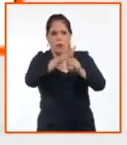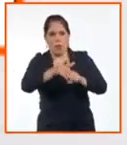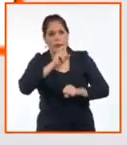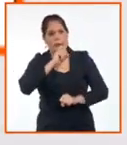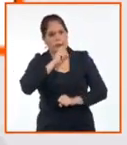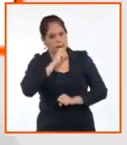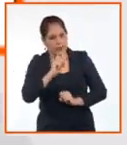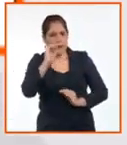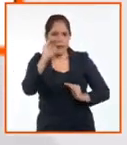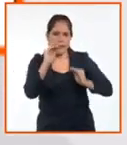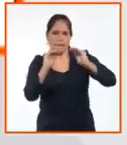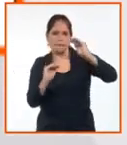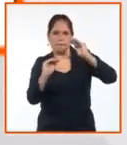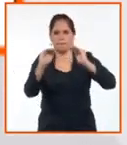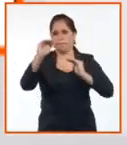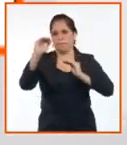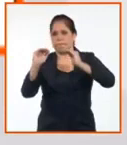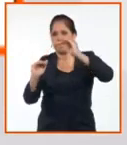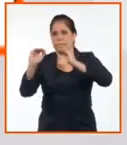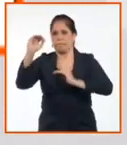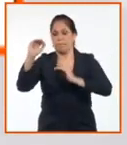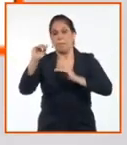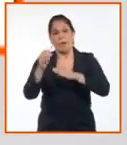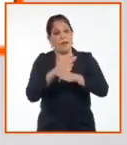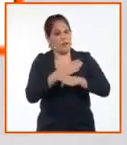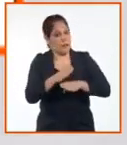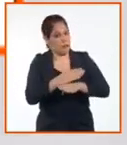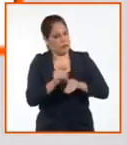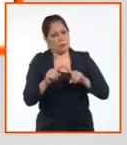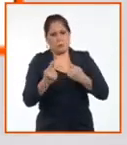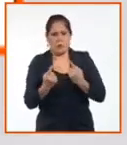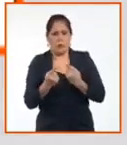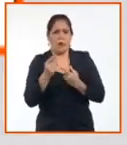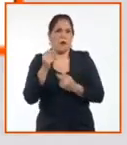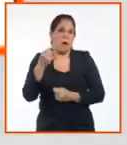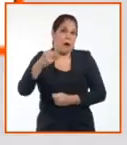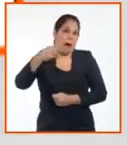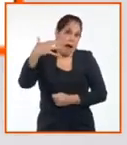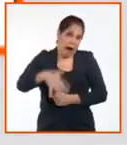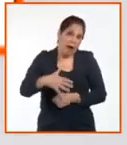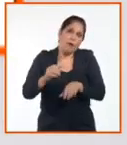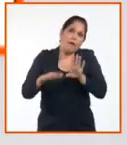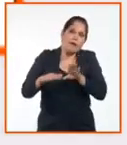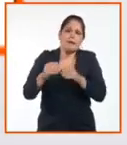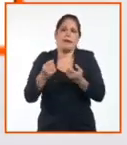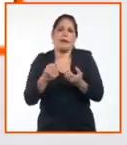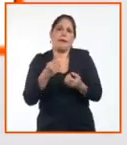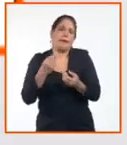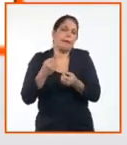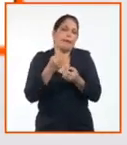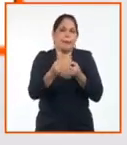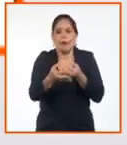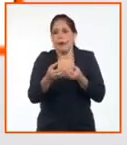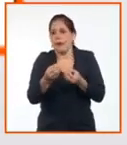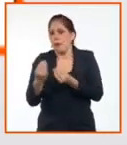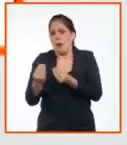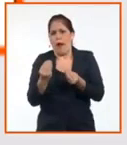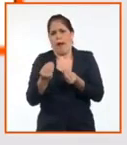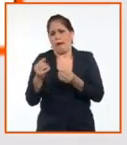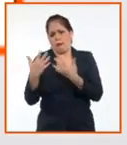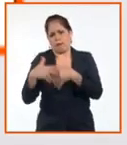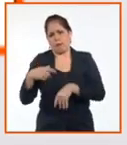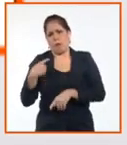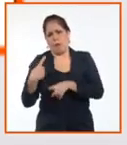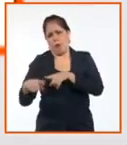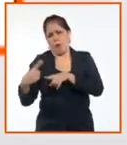sea y existe realmente fluctuación en la en la entrega de medicamentos tanto de los que fabricamos otros como